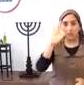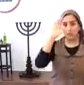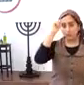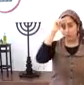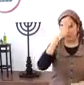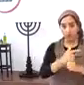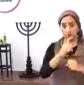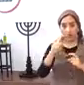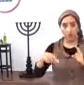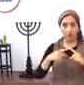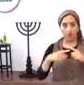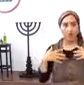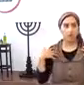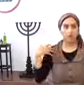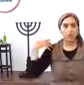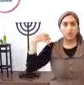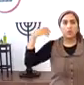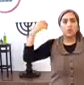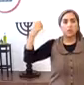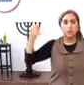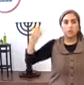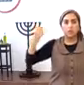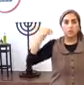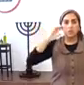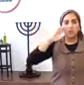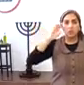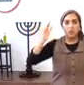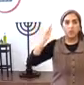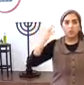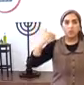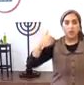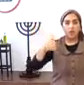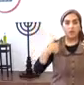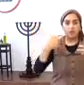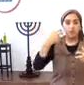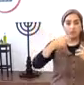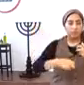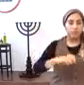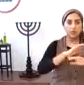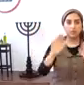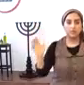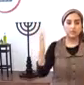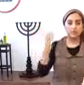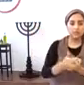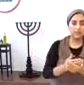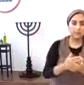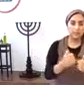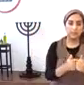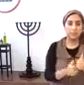hermano servirás y eso será que cuando te fortalezcas que descargarás su yugo de tu cerviz.